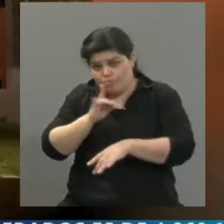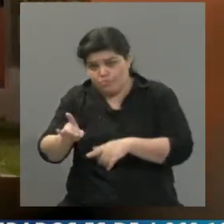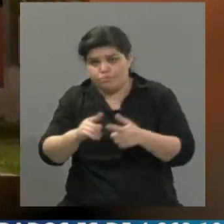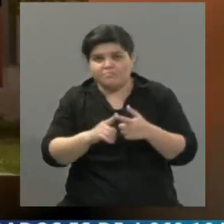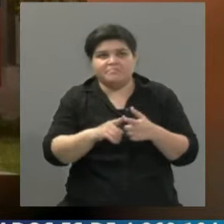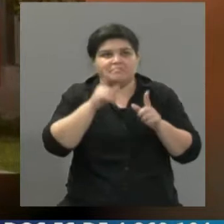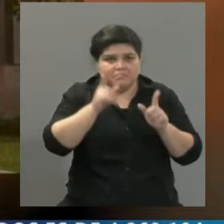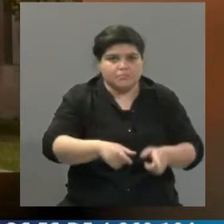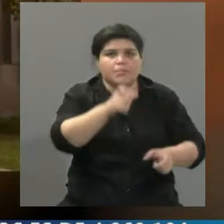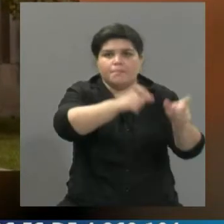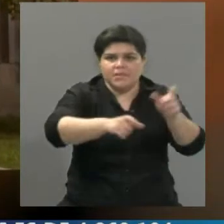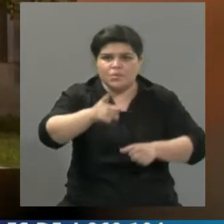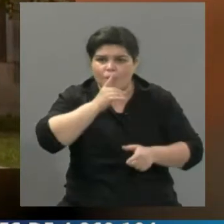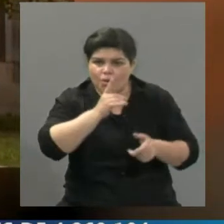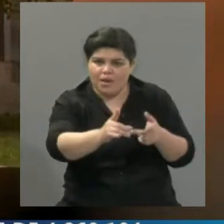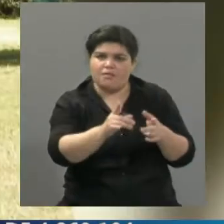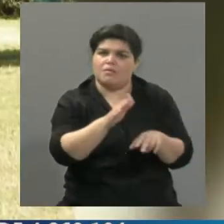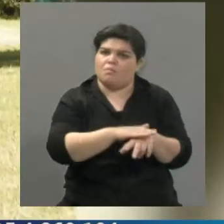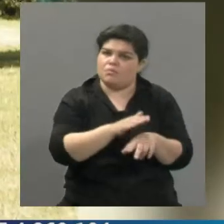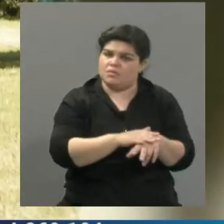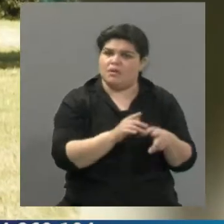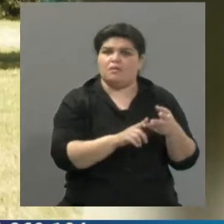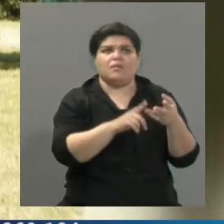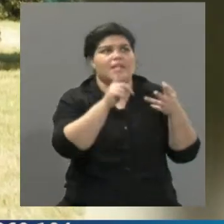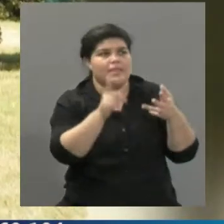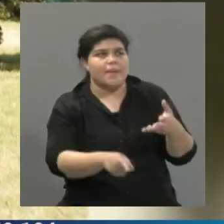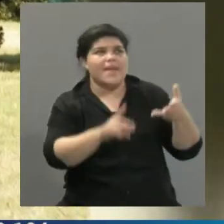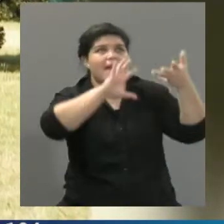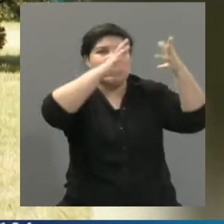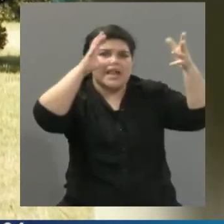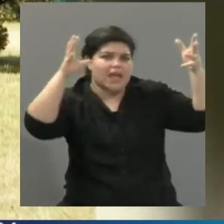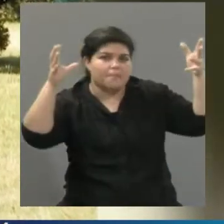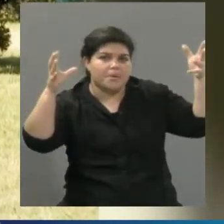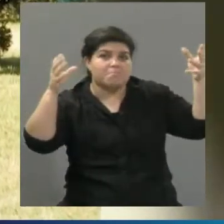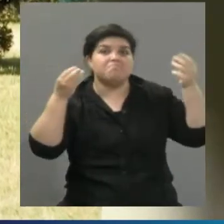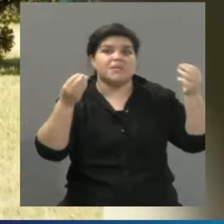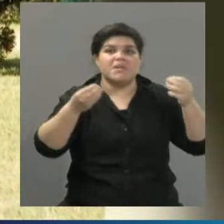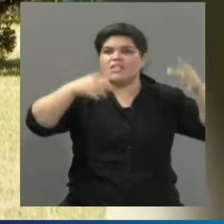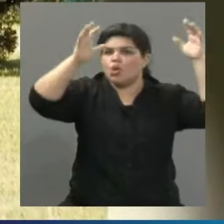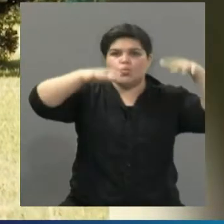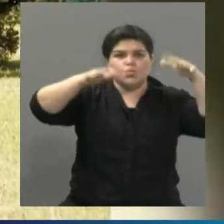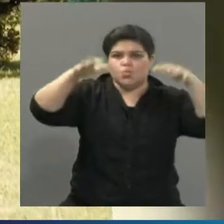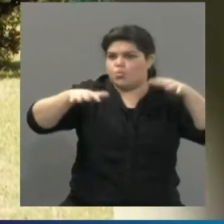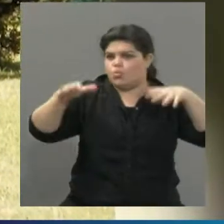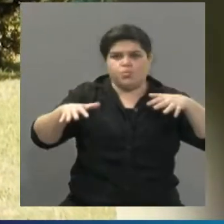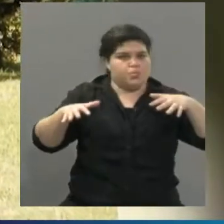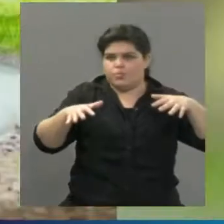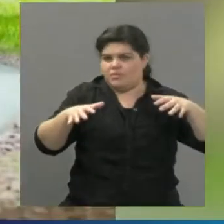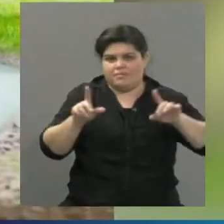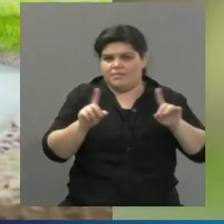gente, otro poco tiene que ver el clima. O sea, usted ha visto que no llueve y que hay poca